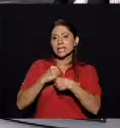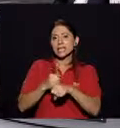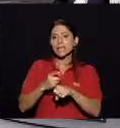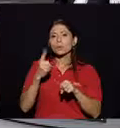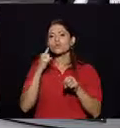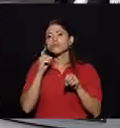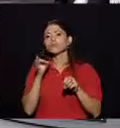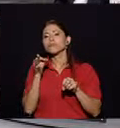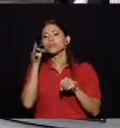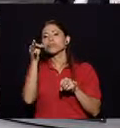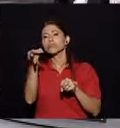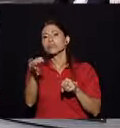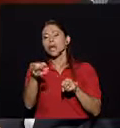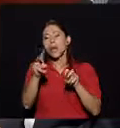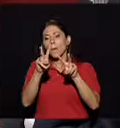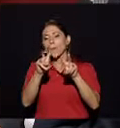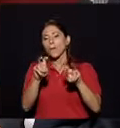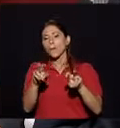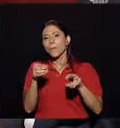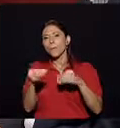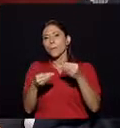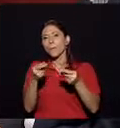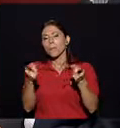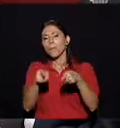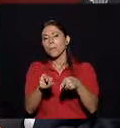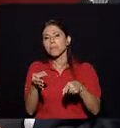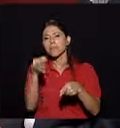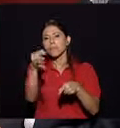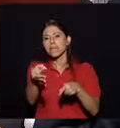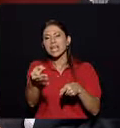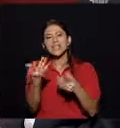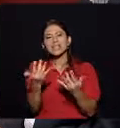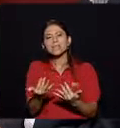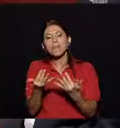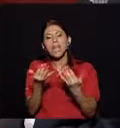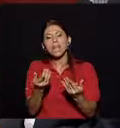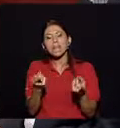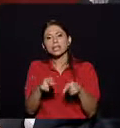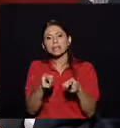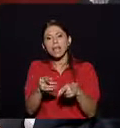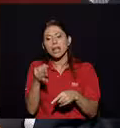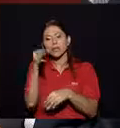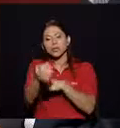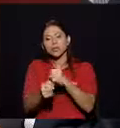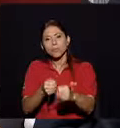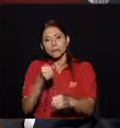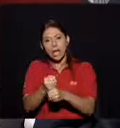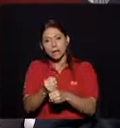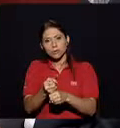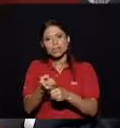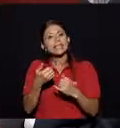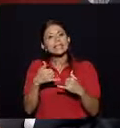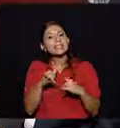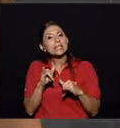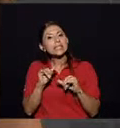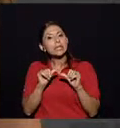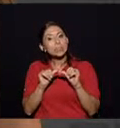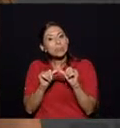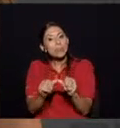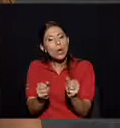prospección del empleo, de qué se esperaría, digamos, que sucediera en los próximos años si se mantienen, digamos, las tendencias que